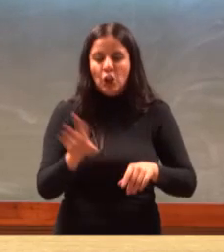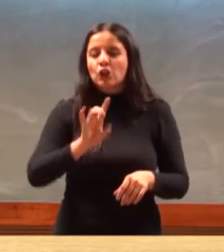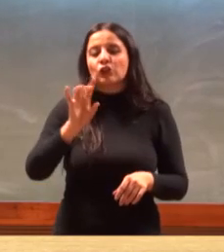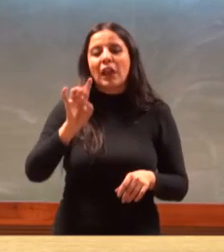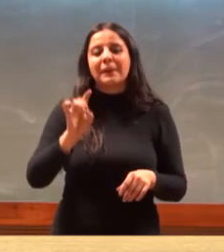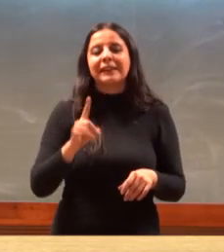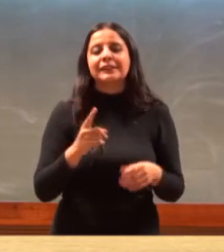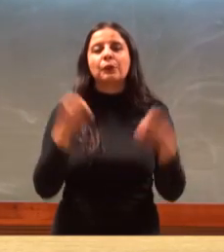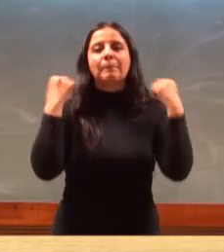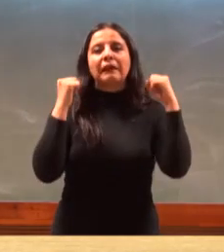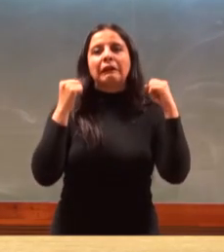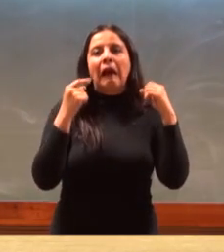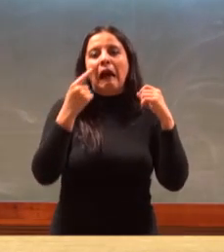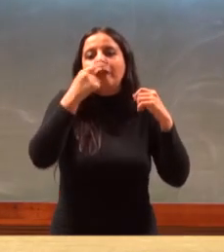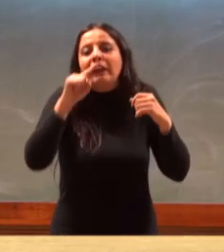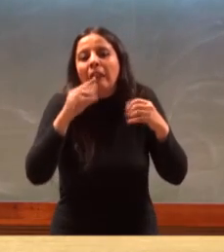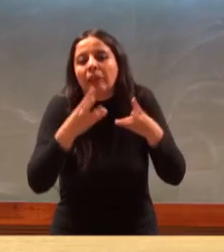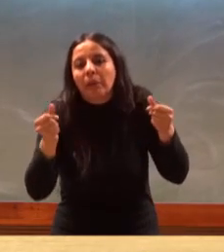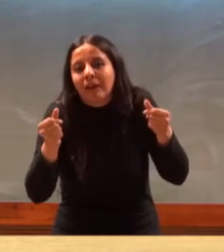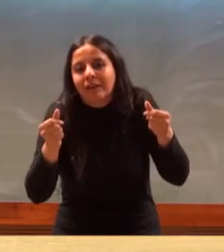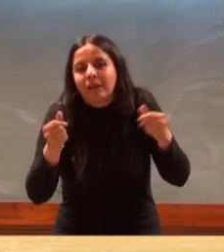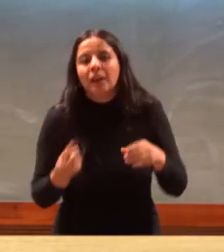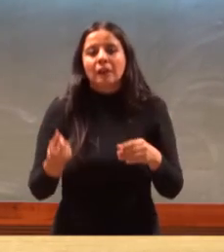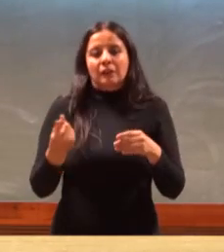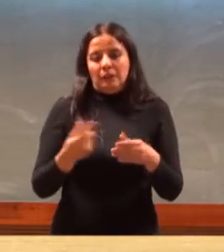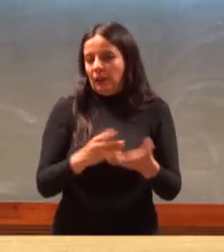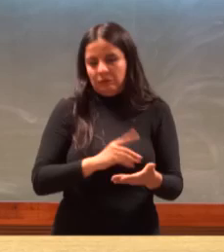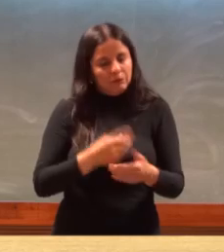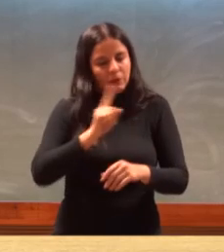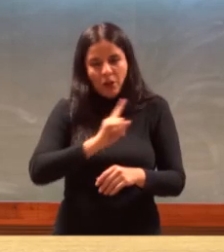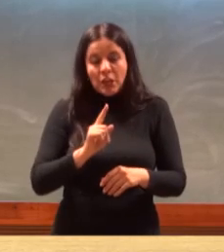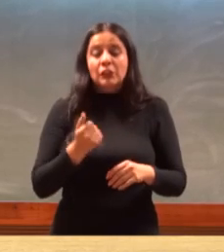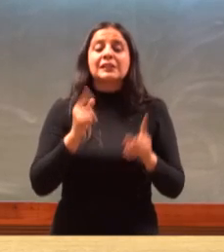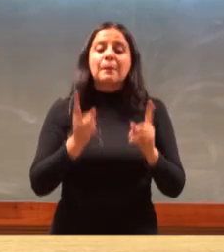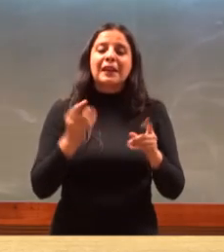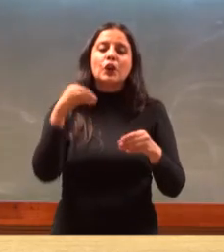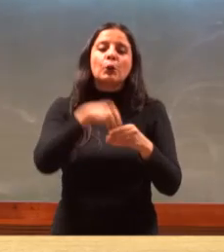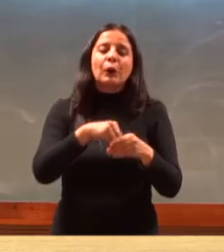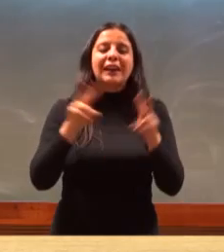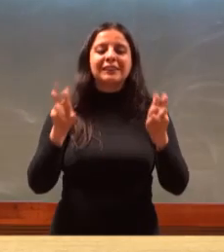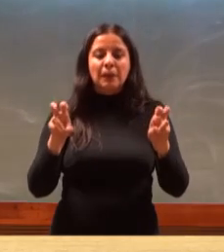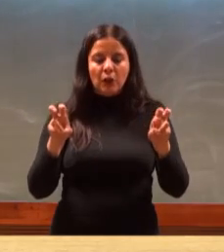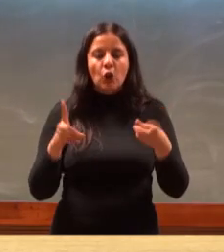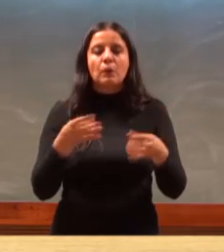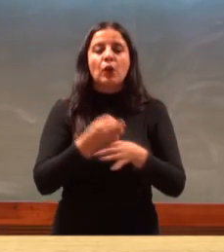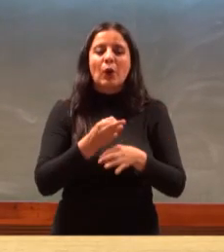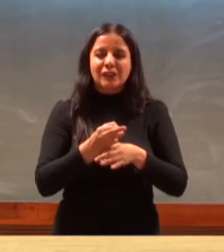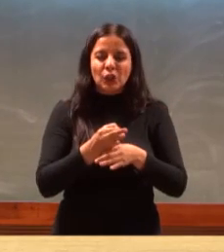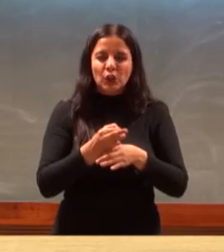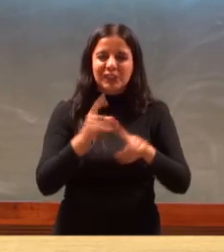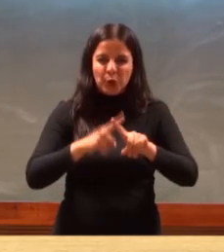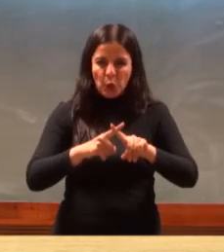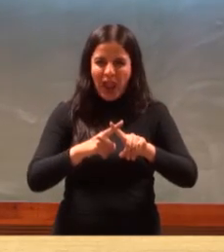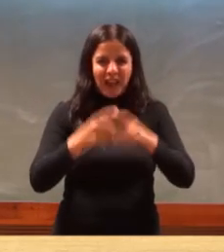eh incorporar la problemática de los Derechos Humanos la diversidad cultural la sexualidades y género la educación sexual integral en la